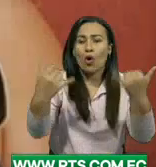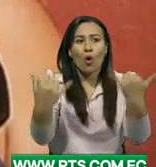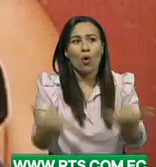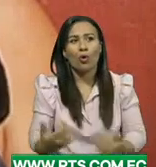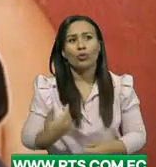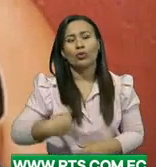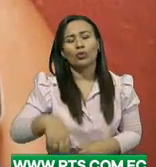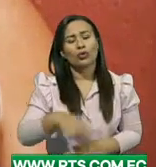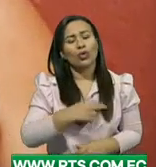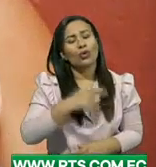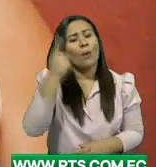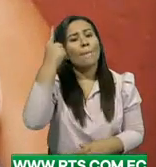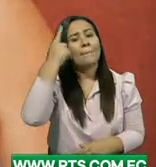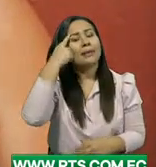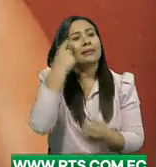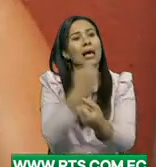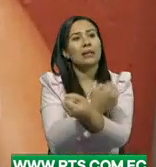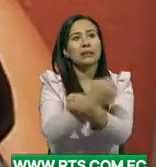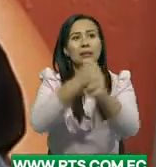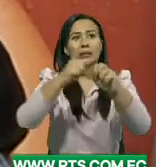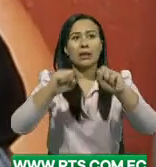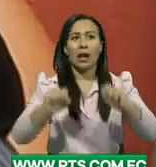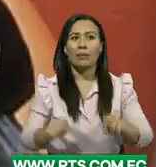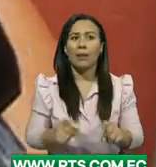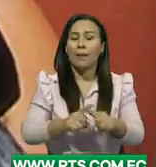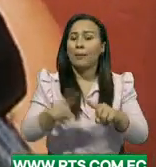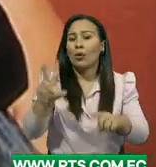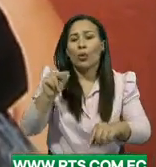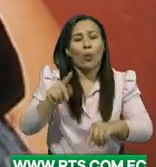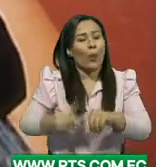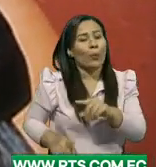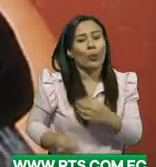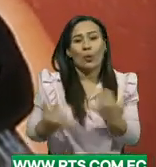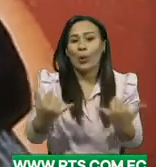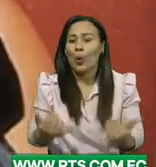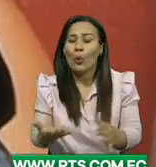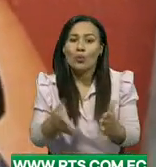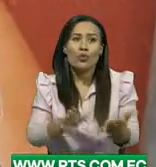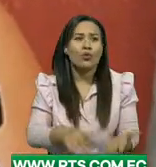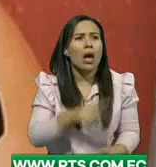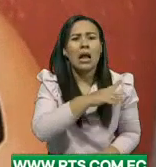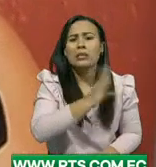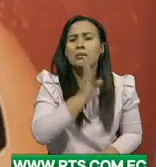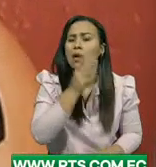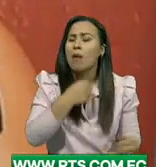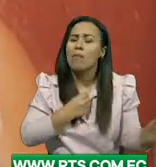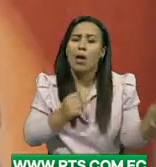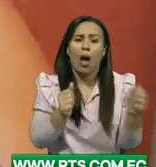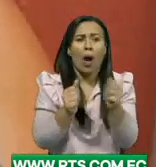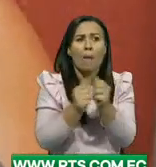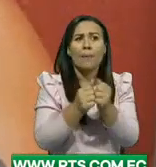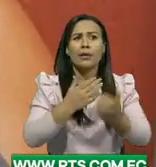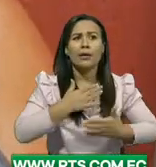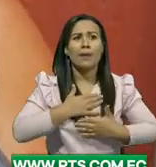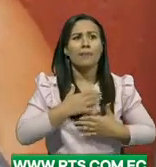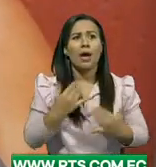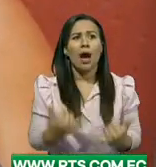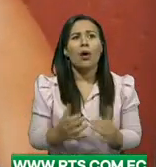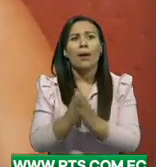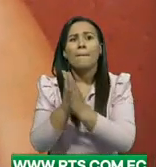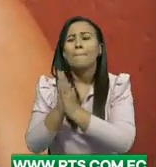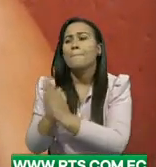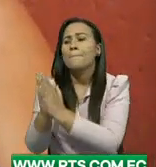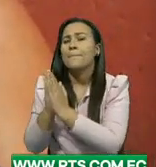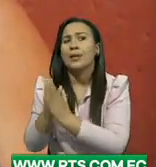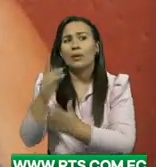pensaba que él se me iba a salvar, pero ya usted sabe, mi papá se me fue. Él era mi pilar, que me quedaba en esta casa. Lo único que pido es que me ayuden